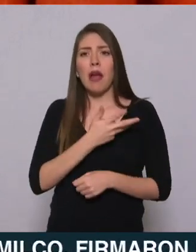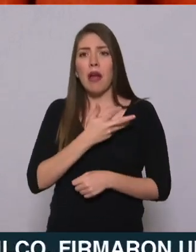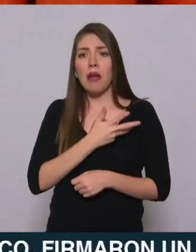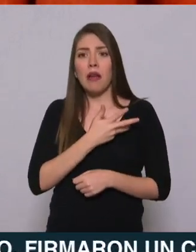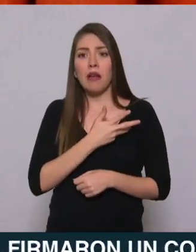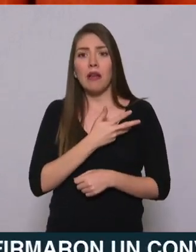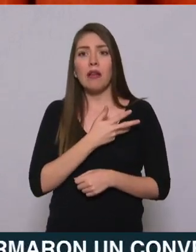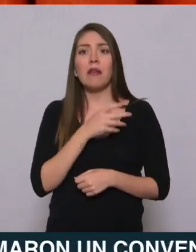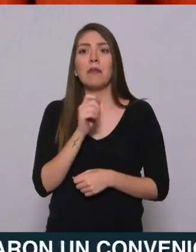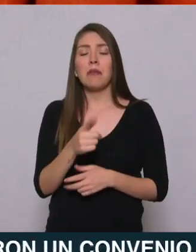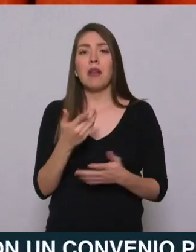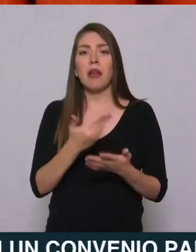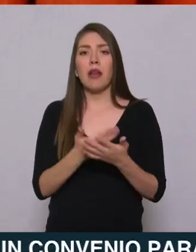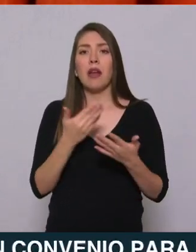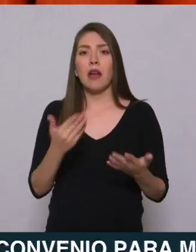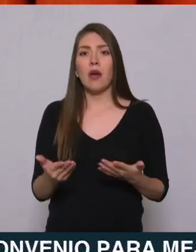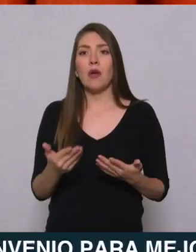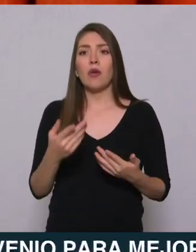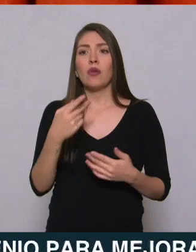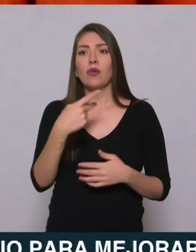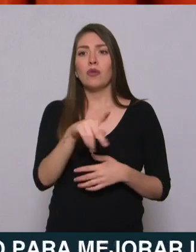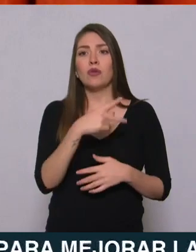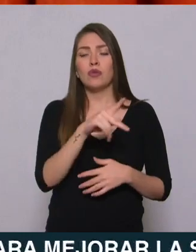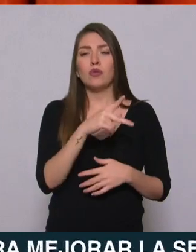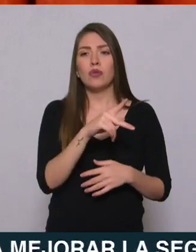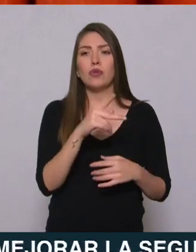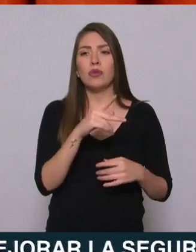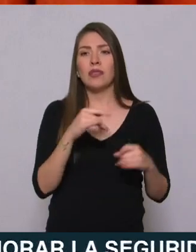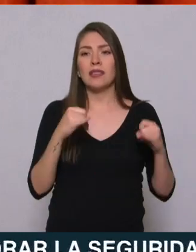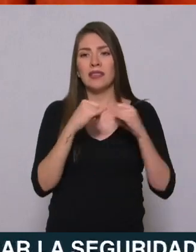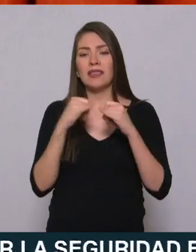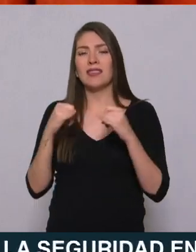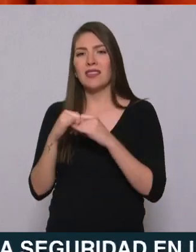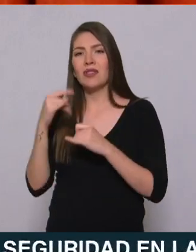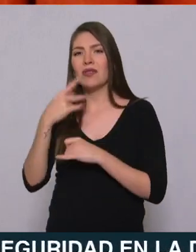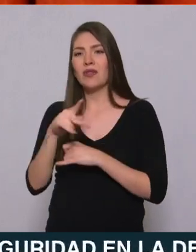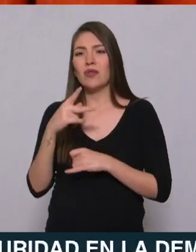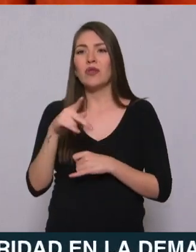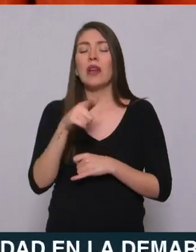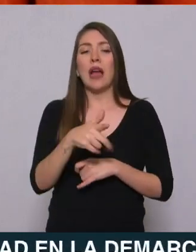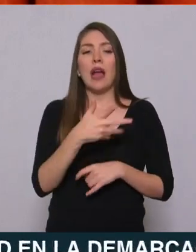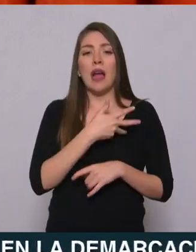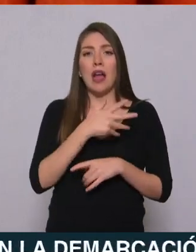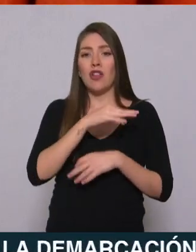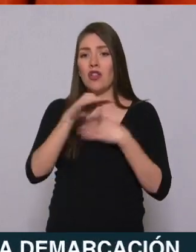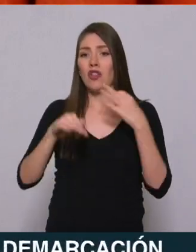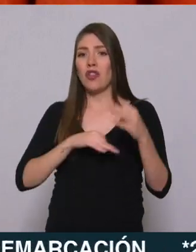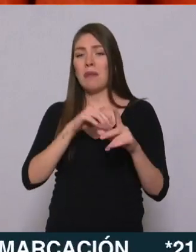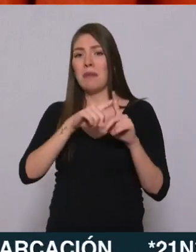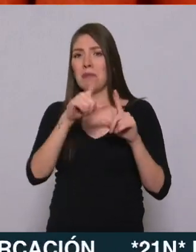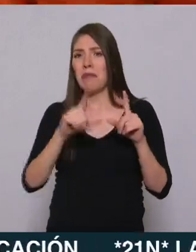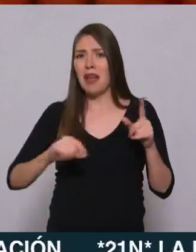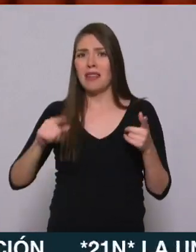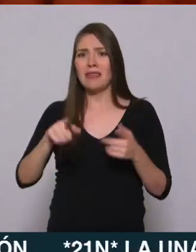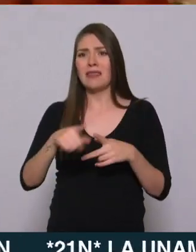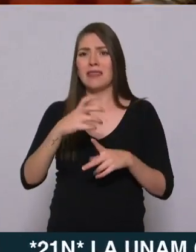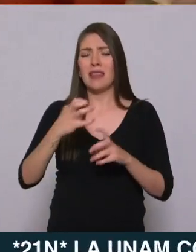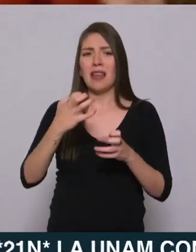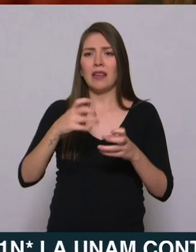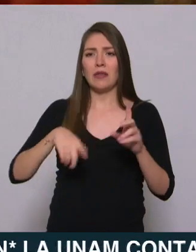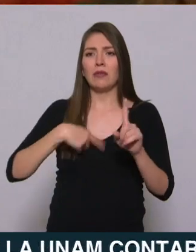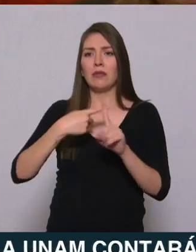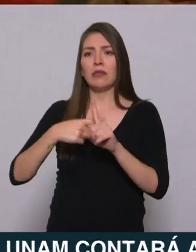los institutos Cumbres a lo largo y ancho del país, con estas conductas de depredación sexual. En